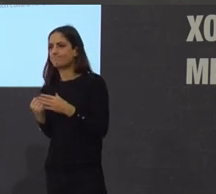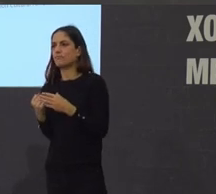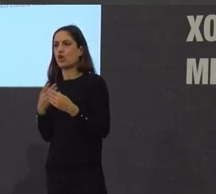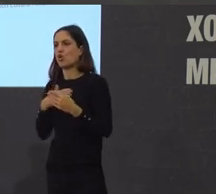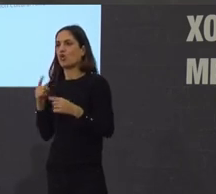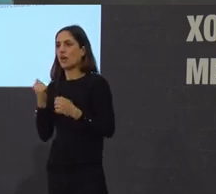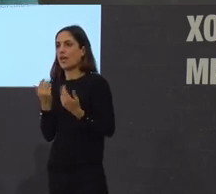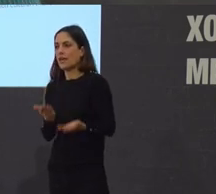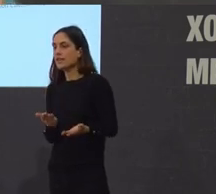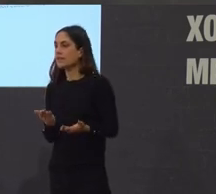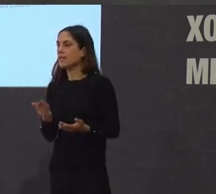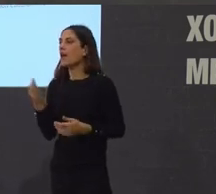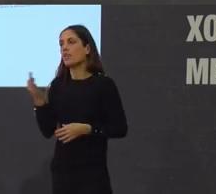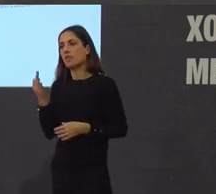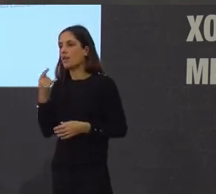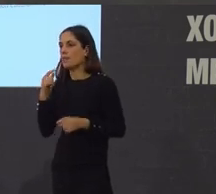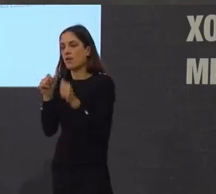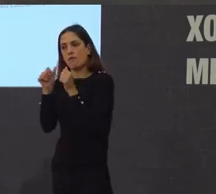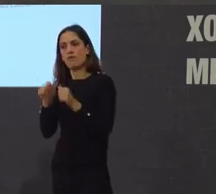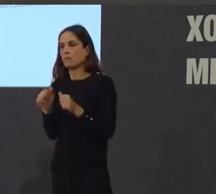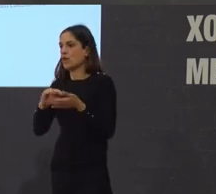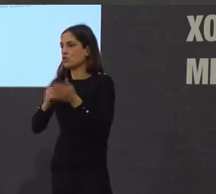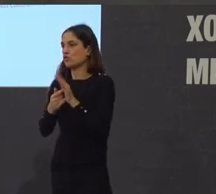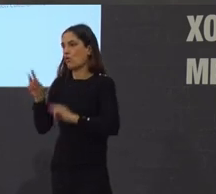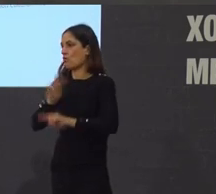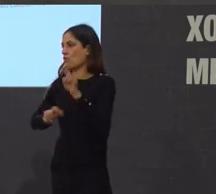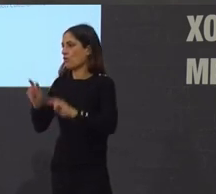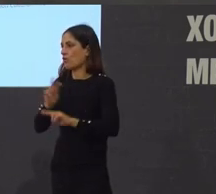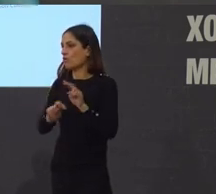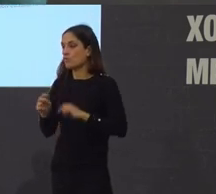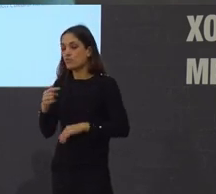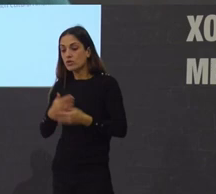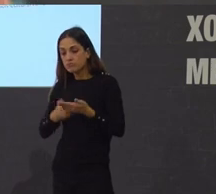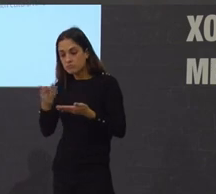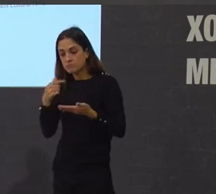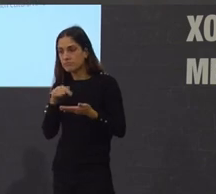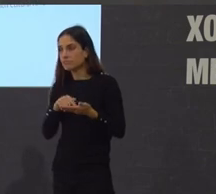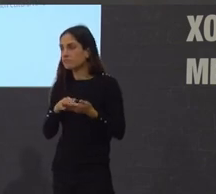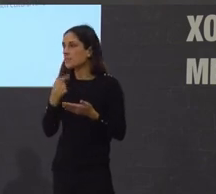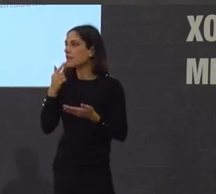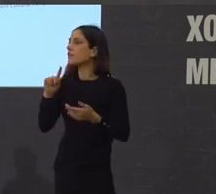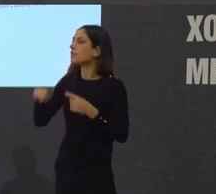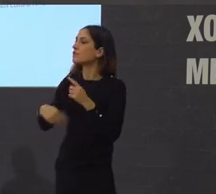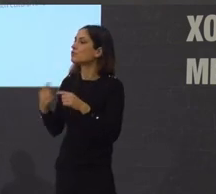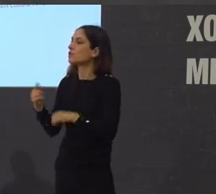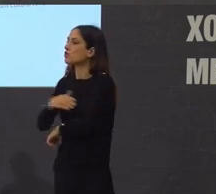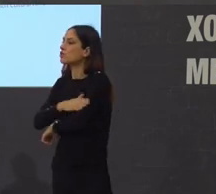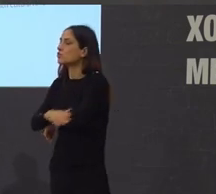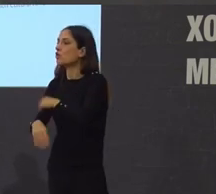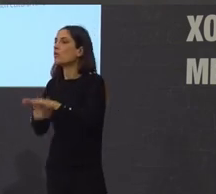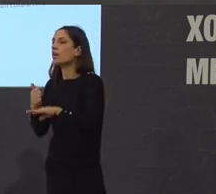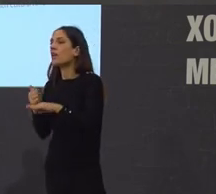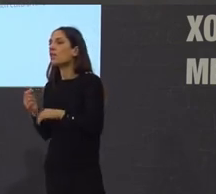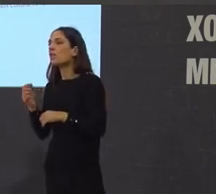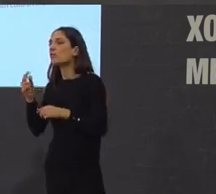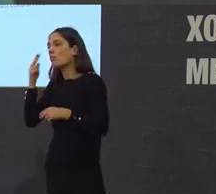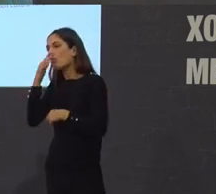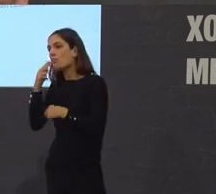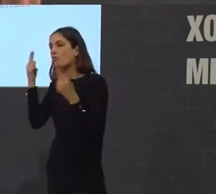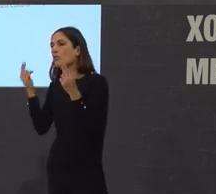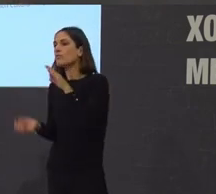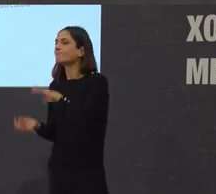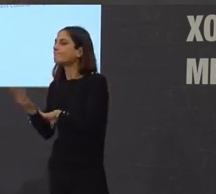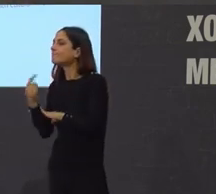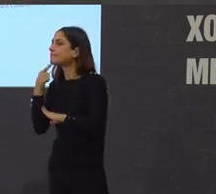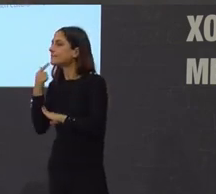y eficaces no se estaba diciendo que tiene que facer y el gobernador saca una nota diciendo que los que no contribuirán que irán a